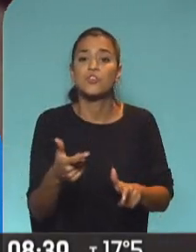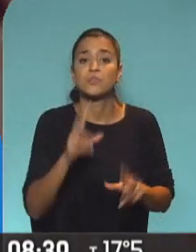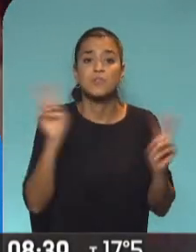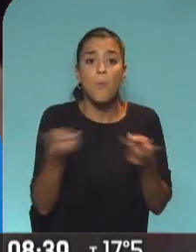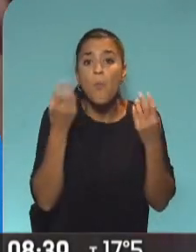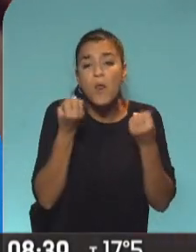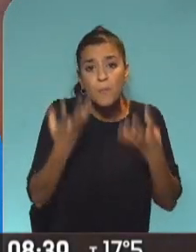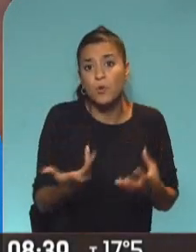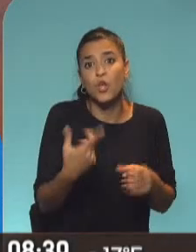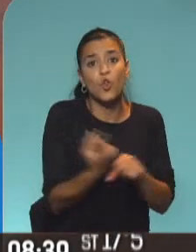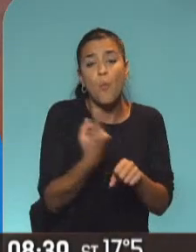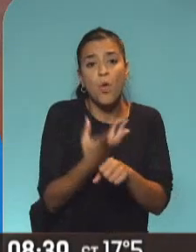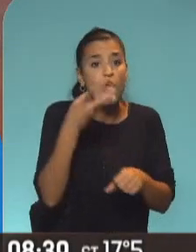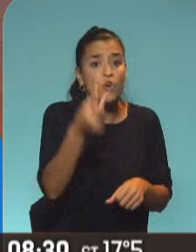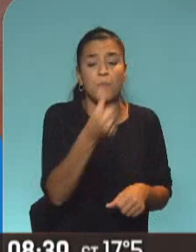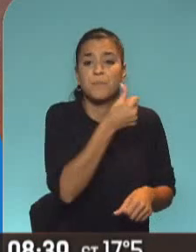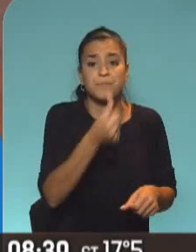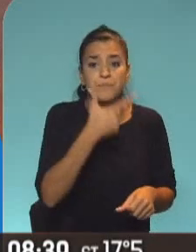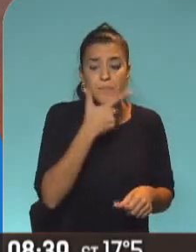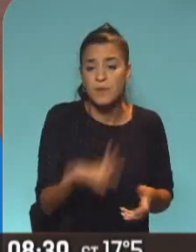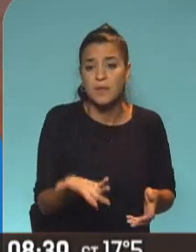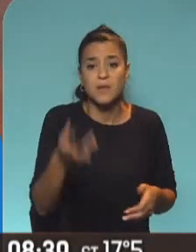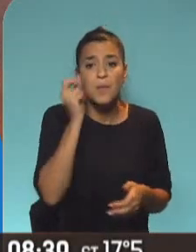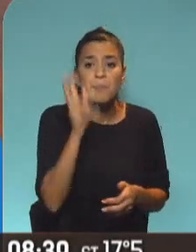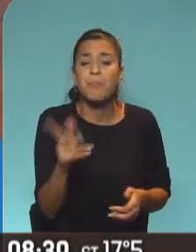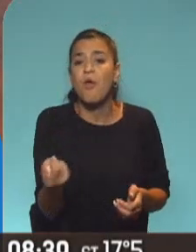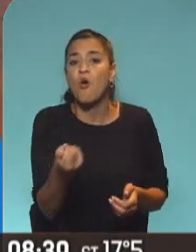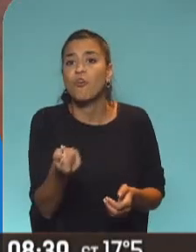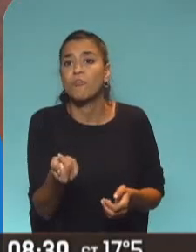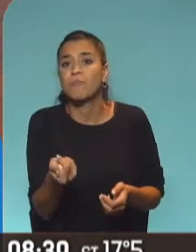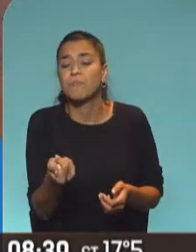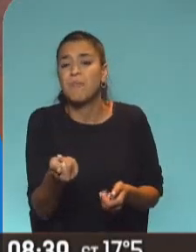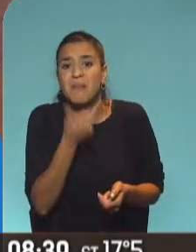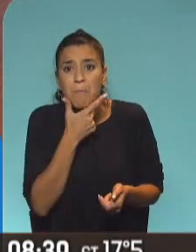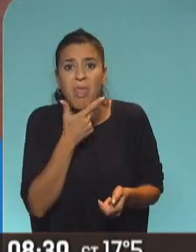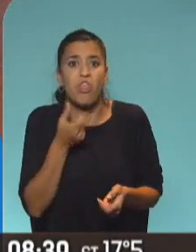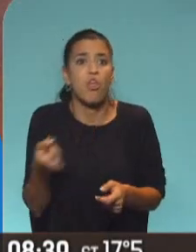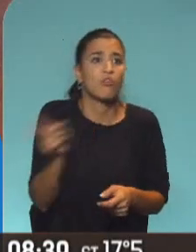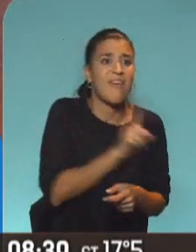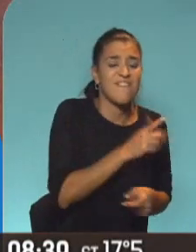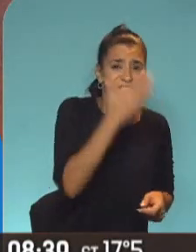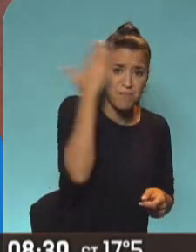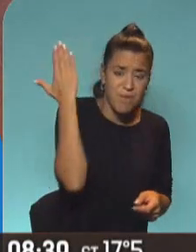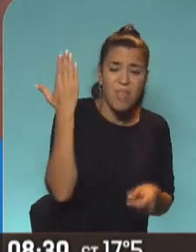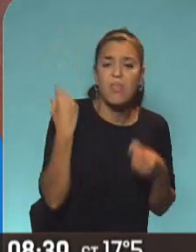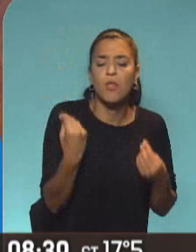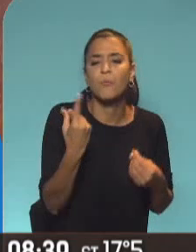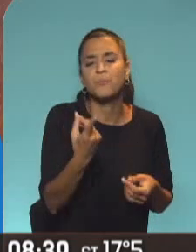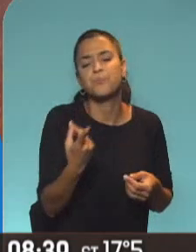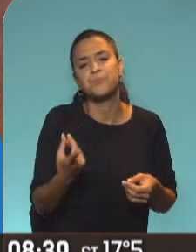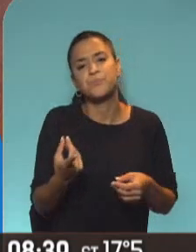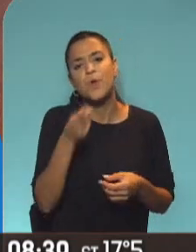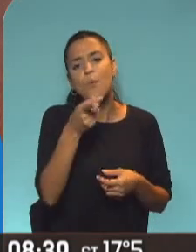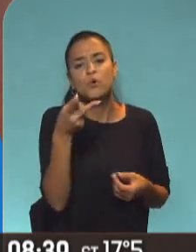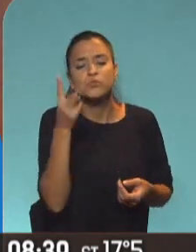comprar el medicamento. Claro, ¿no? Esa sensación de que es peor el remedio que la enfermedad, ¿no? ¿qué poder de lobby observás